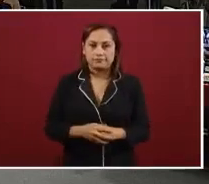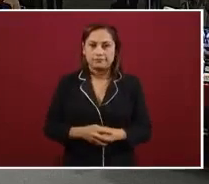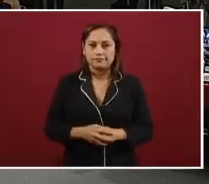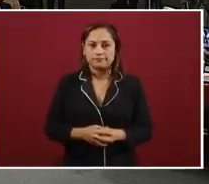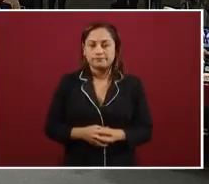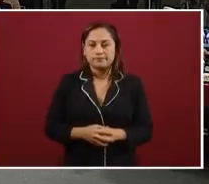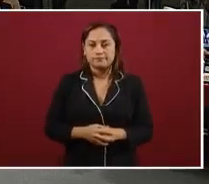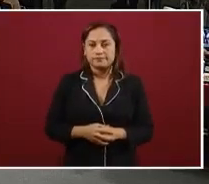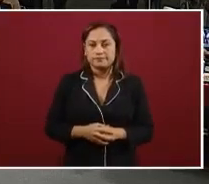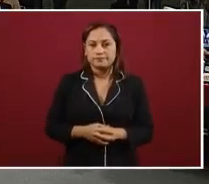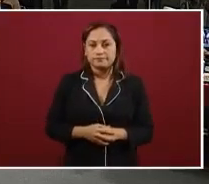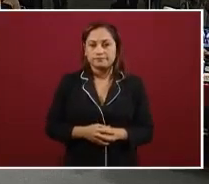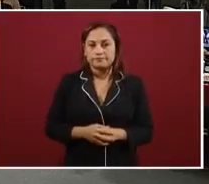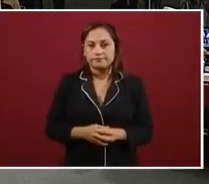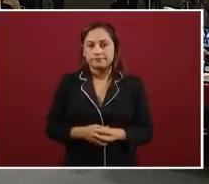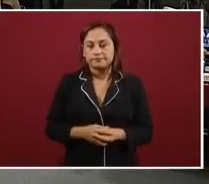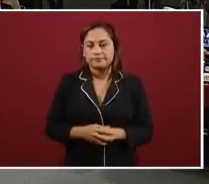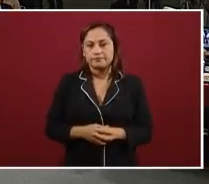Muy bien.